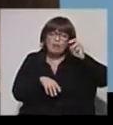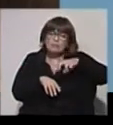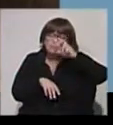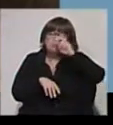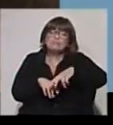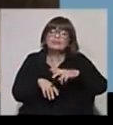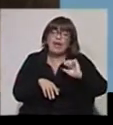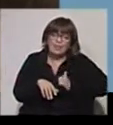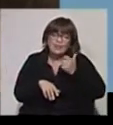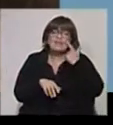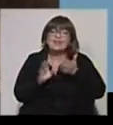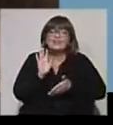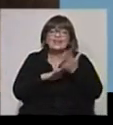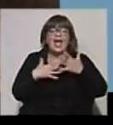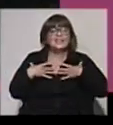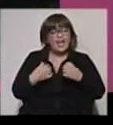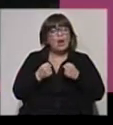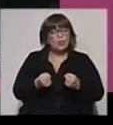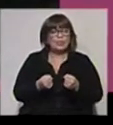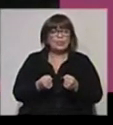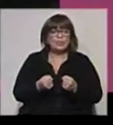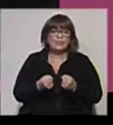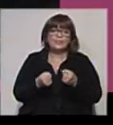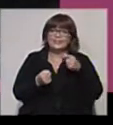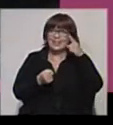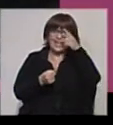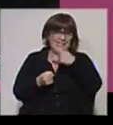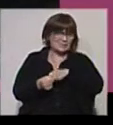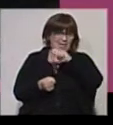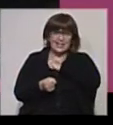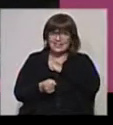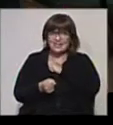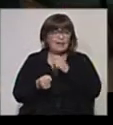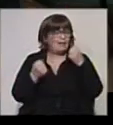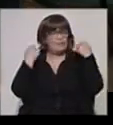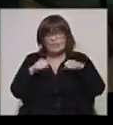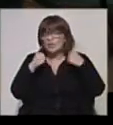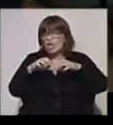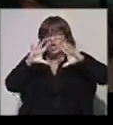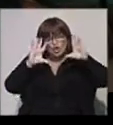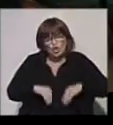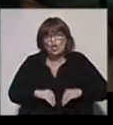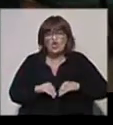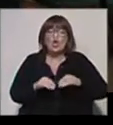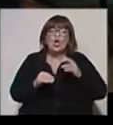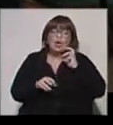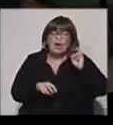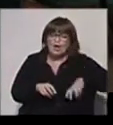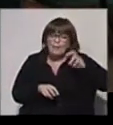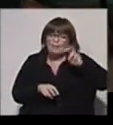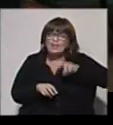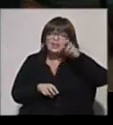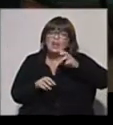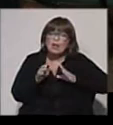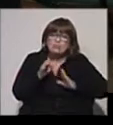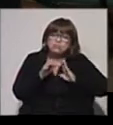para mantener su estado de salud. En España todo el mundo practica lo que son las caminatas, el trekking, pero al